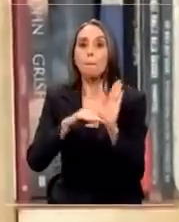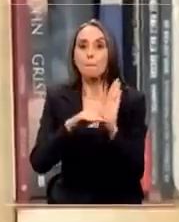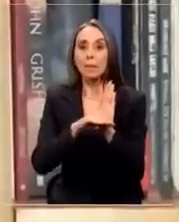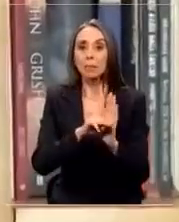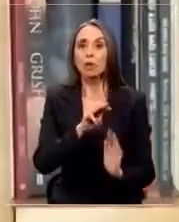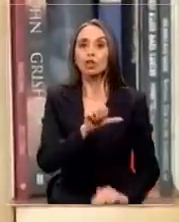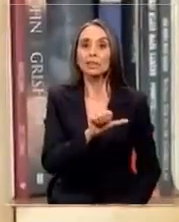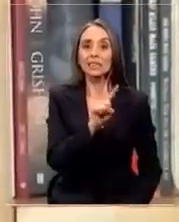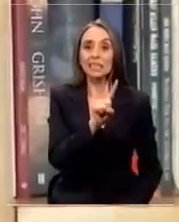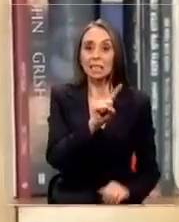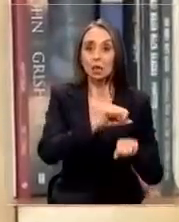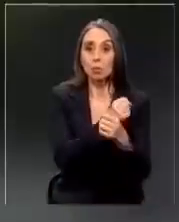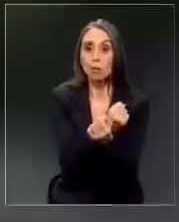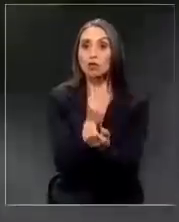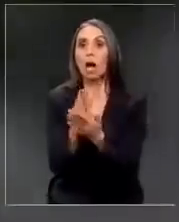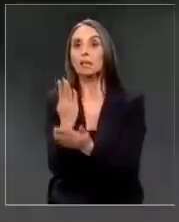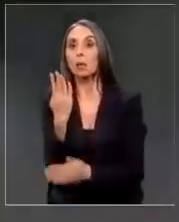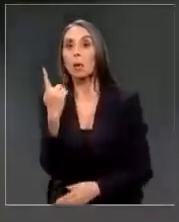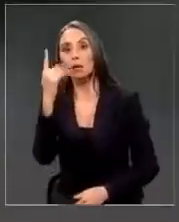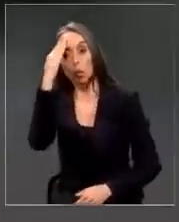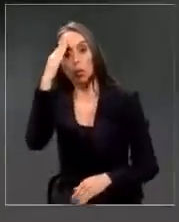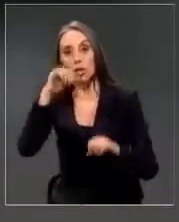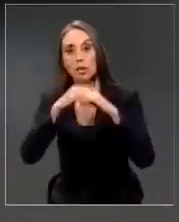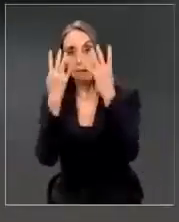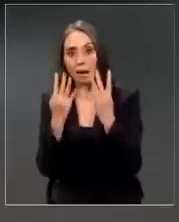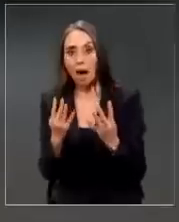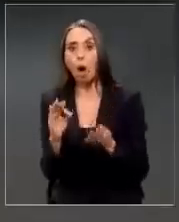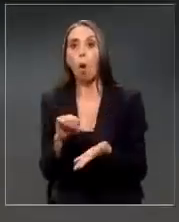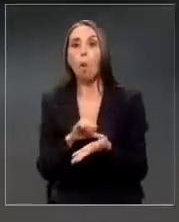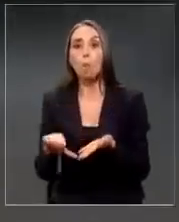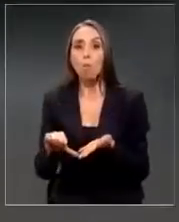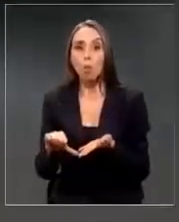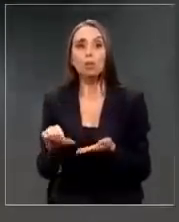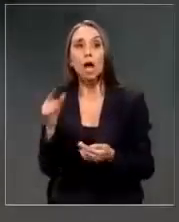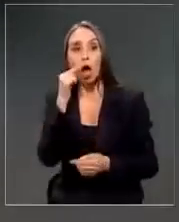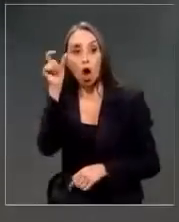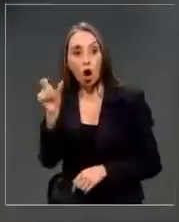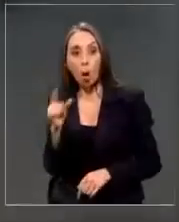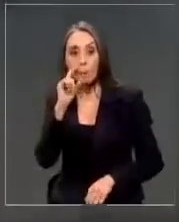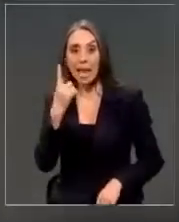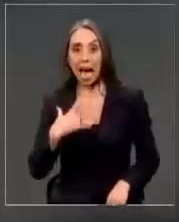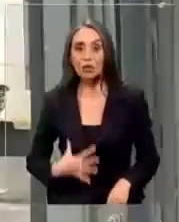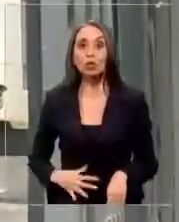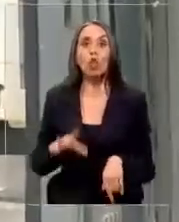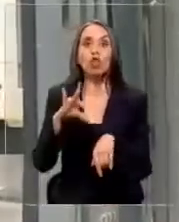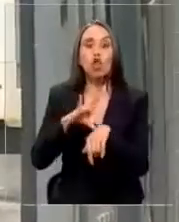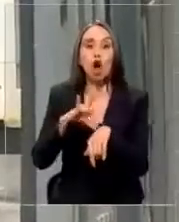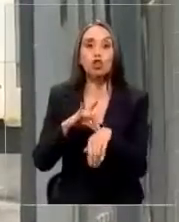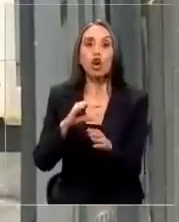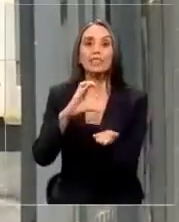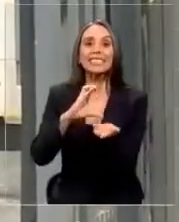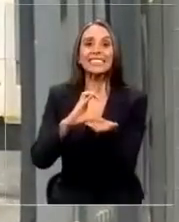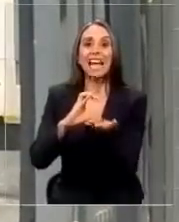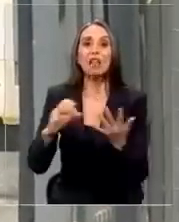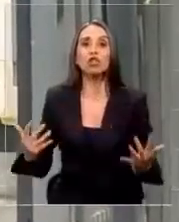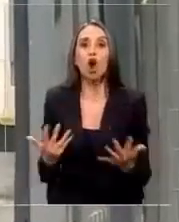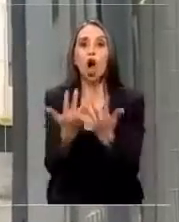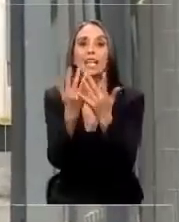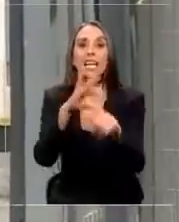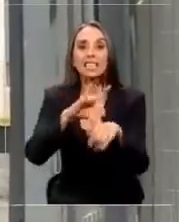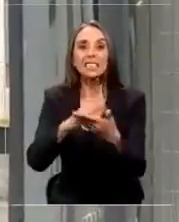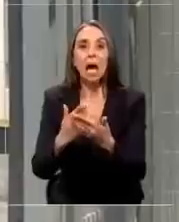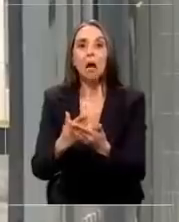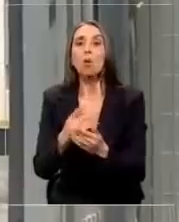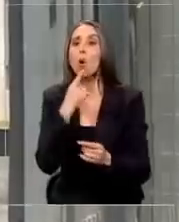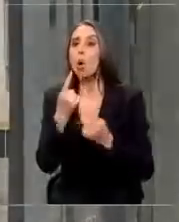a 540 días o multa. Una denuncia en contra de un médico del Centro Red Salud en que sus pacientes dicen que nunca había pasado antes